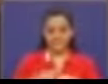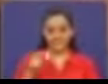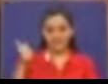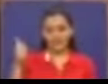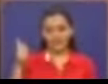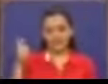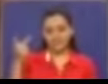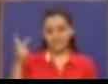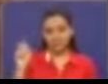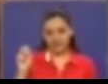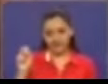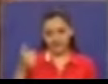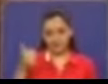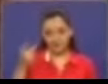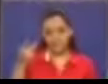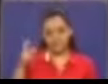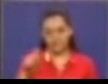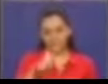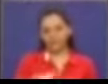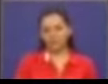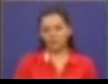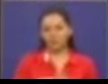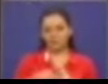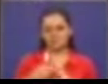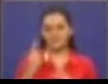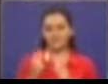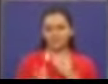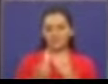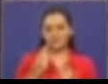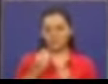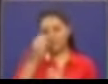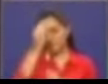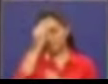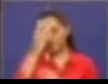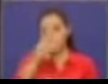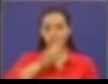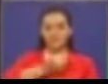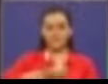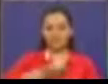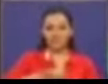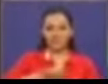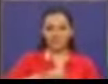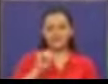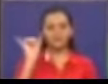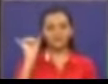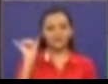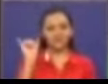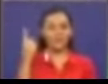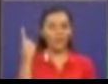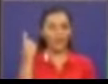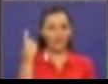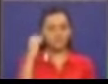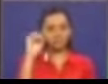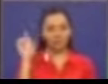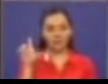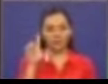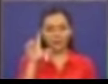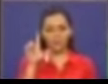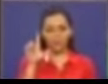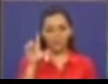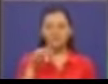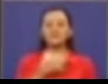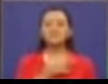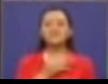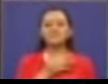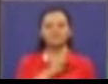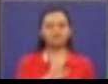tiempo. Vamos a empezar lo más rápidamente con nuestro informe de labores. Sábado 11 de julio. Estoy sin